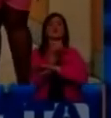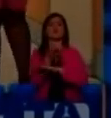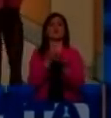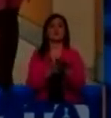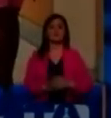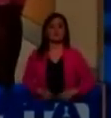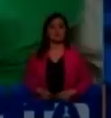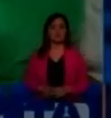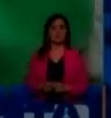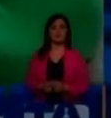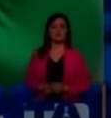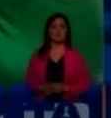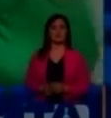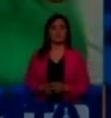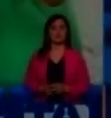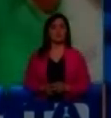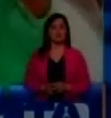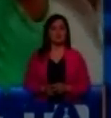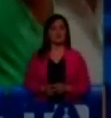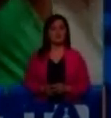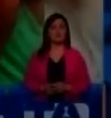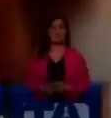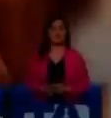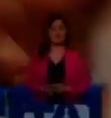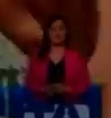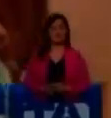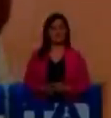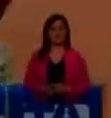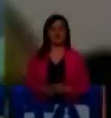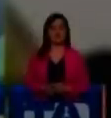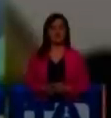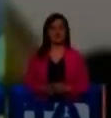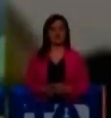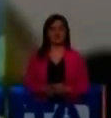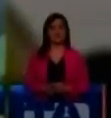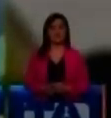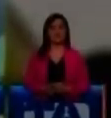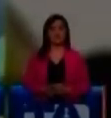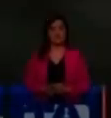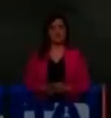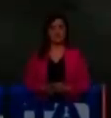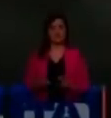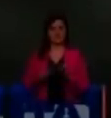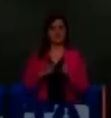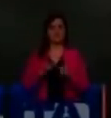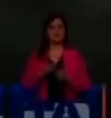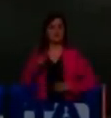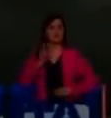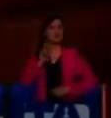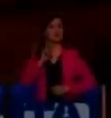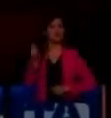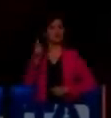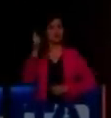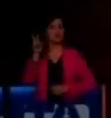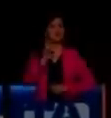momento? Mira, el mensaje que yo tengo es que esto no es un problema de las víctimas ni de competencia únicamente